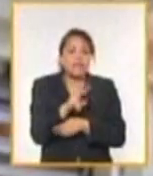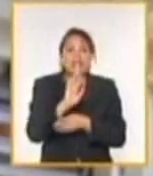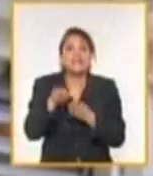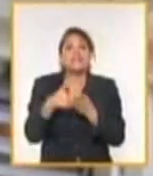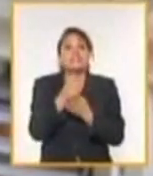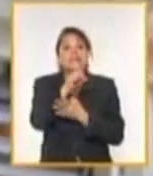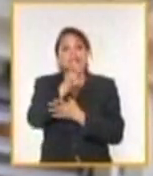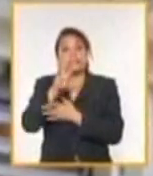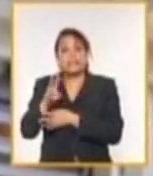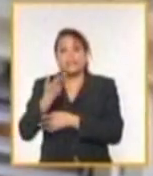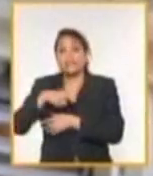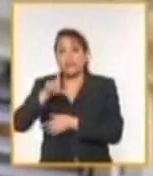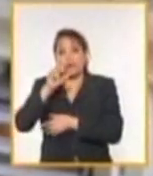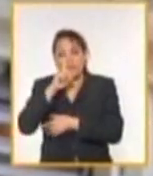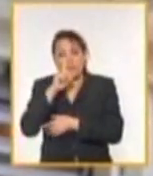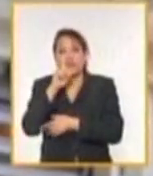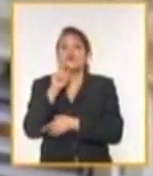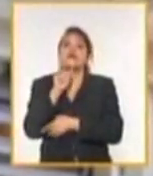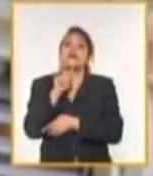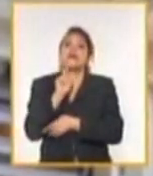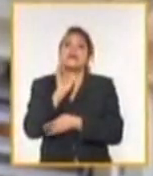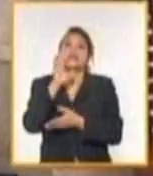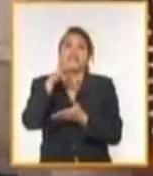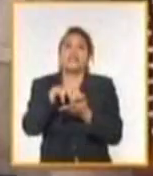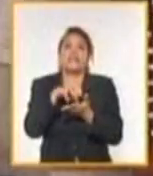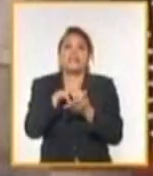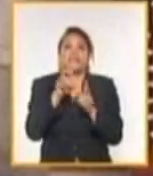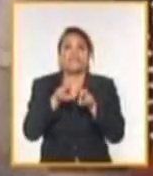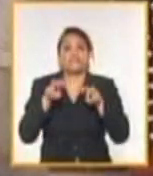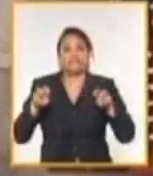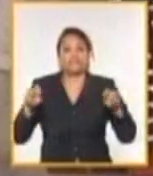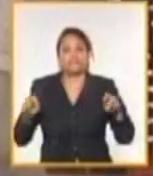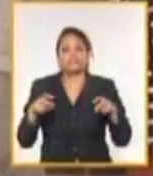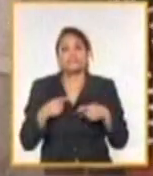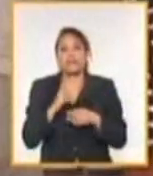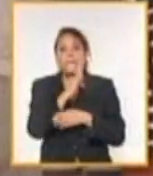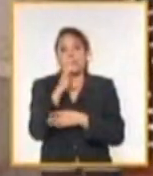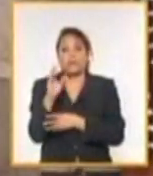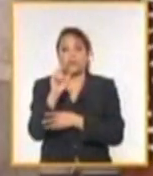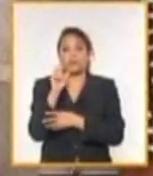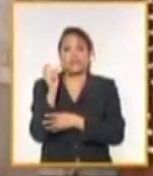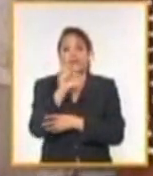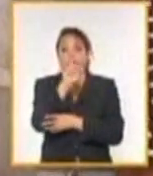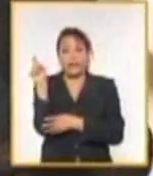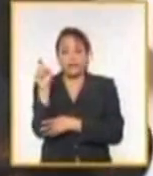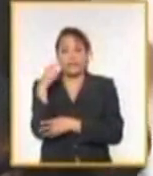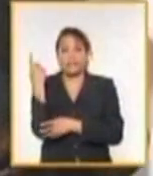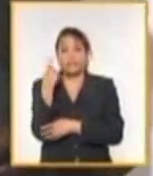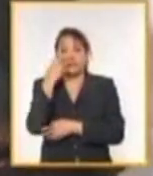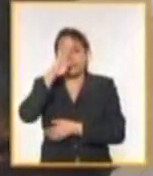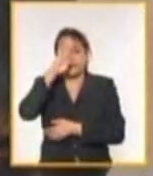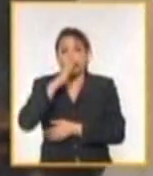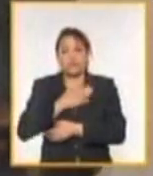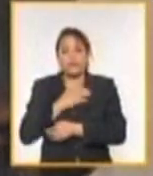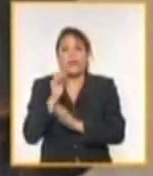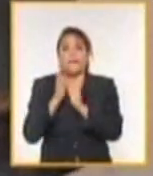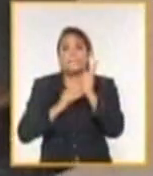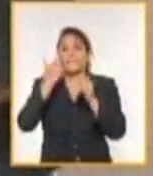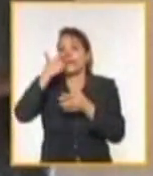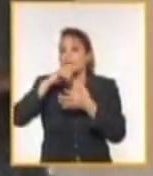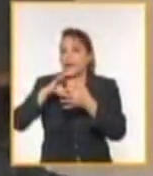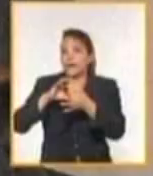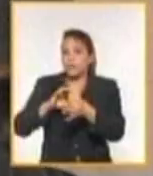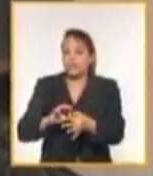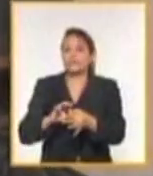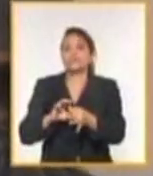de junio tendrá lugar el panel homenaje en la Biblioteca Nacional de Cuba. En agosto